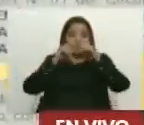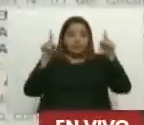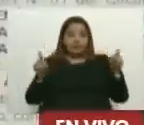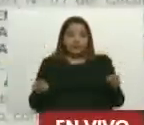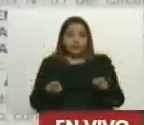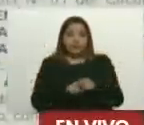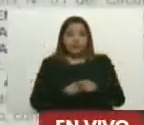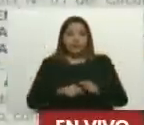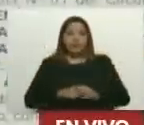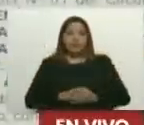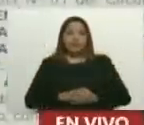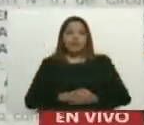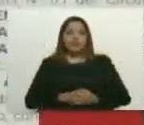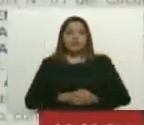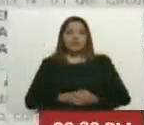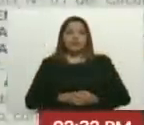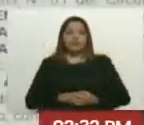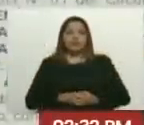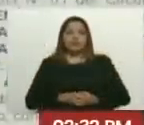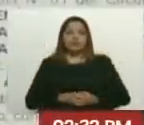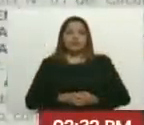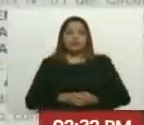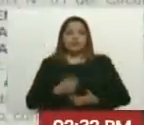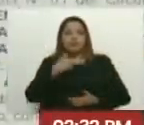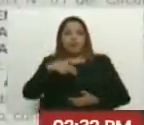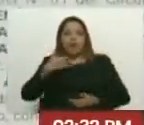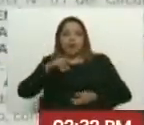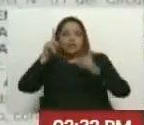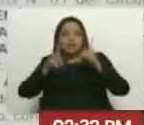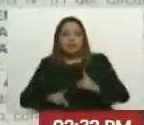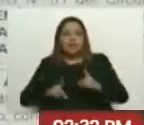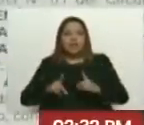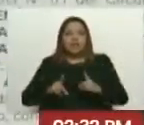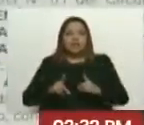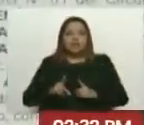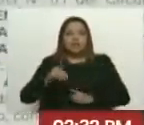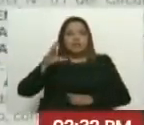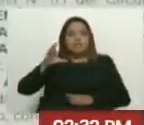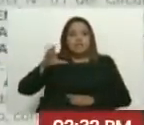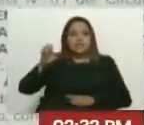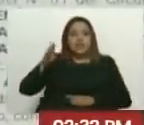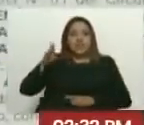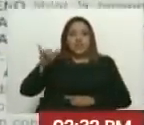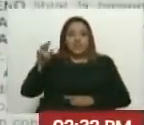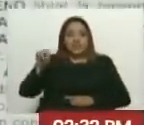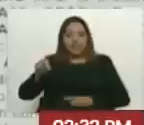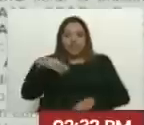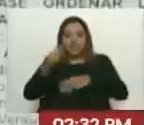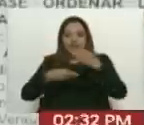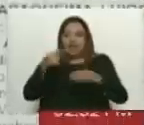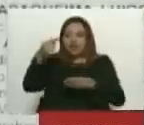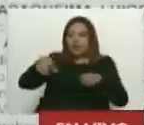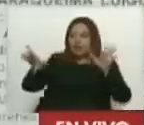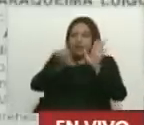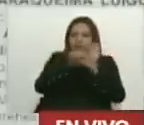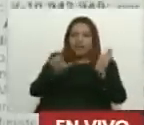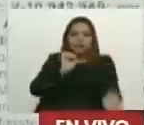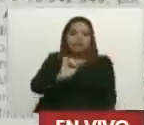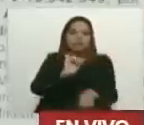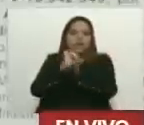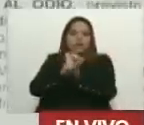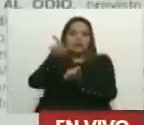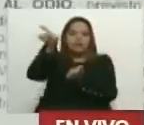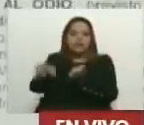la cual hemos designado como órgano auxiliar al SEBIN para que ejecute esta orden de aprehensión contra